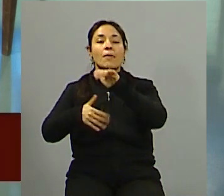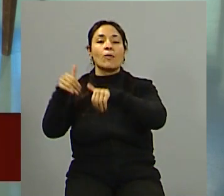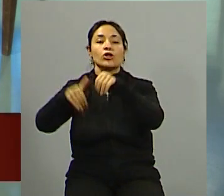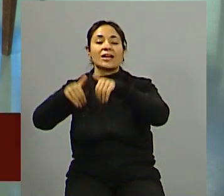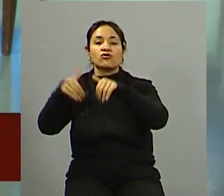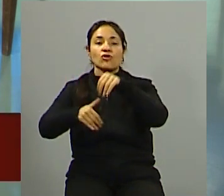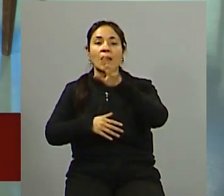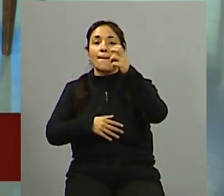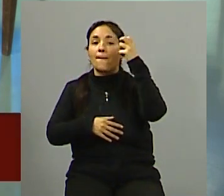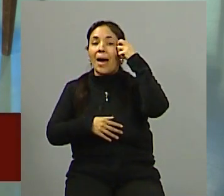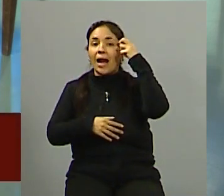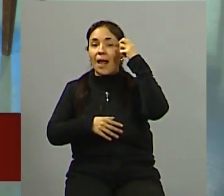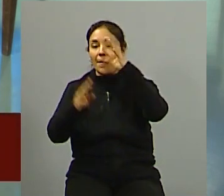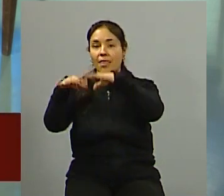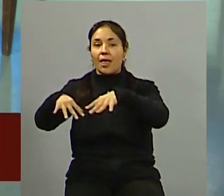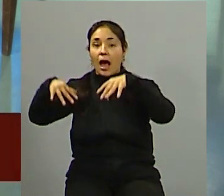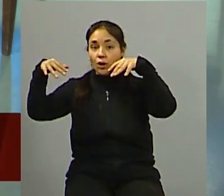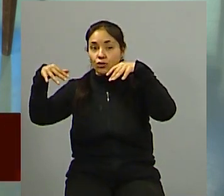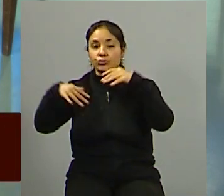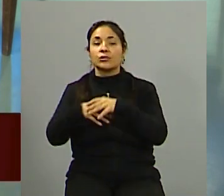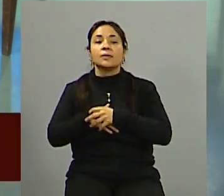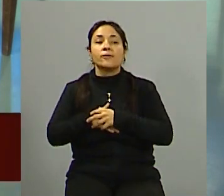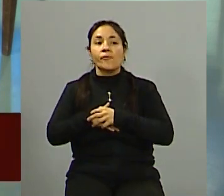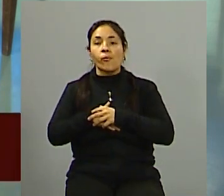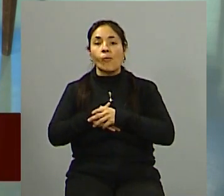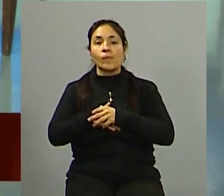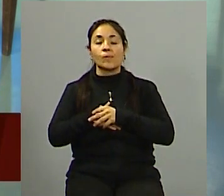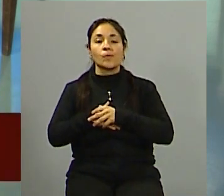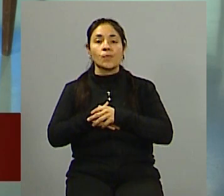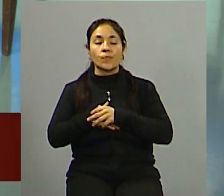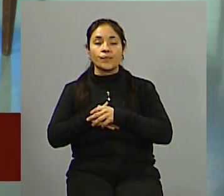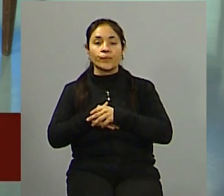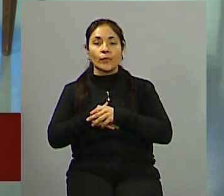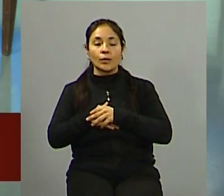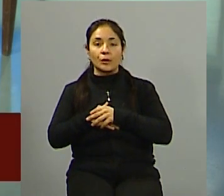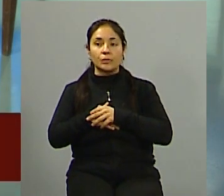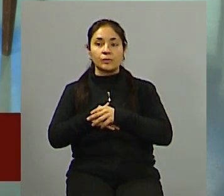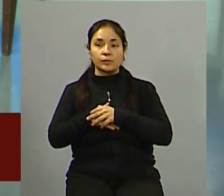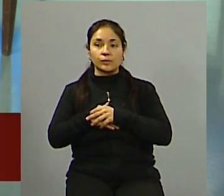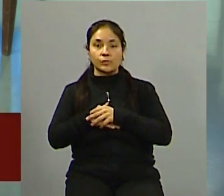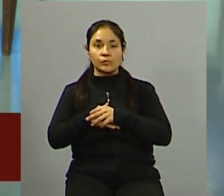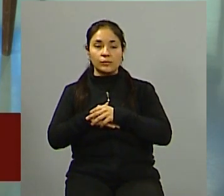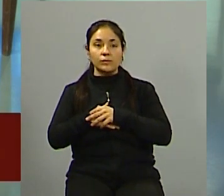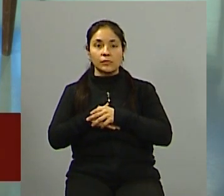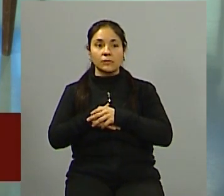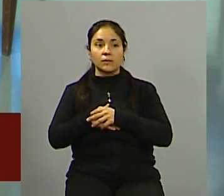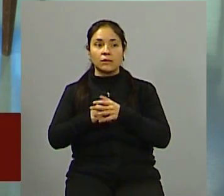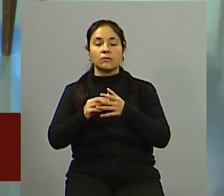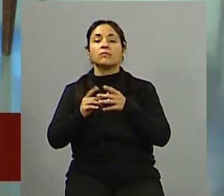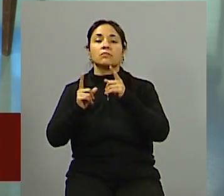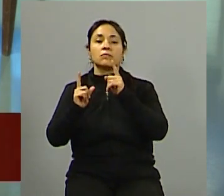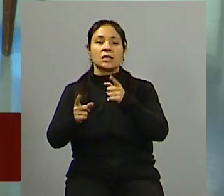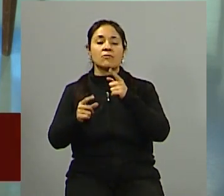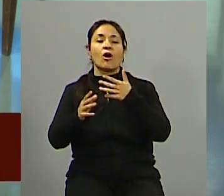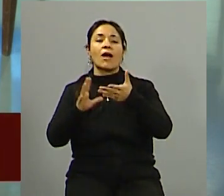realidad proceden mucho de lo que fuera en su momento los sistemas que devinieran de la